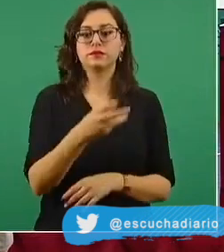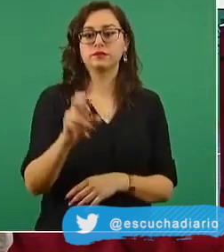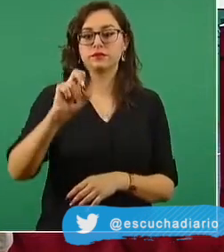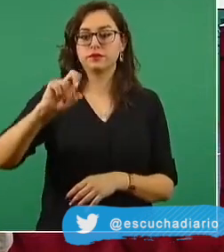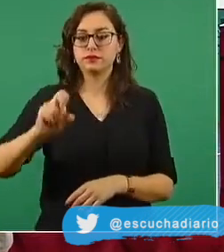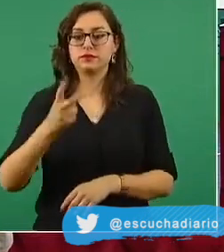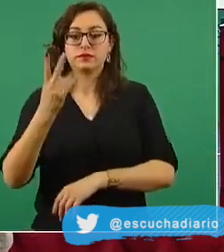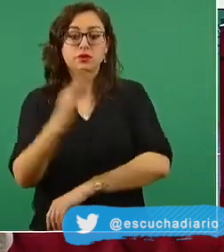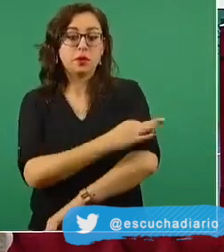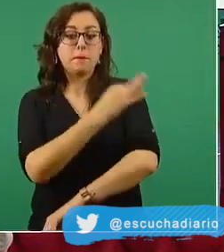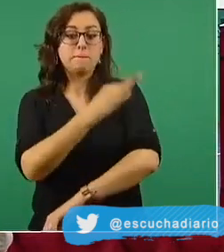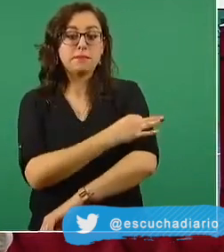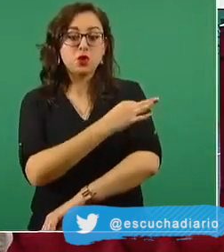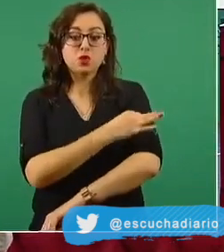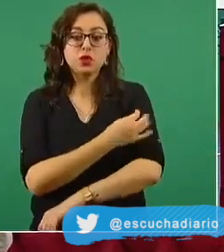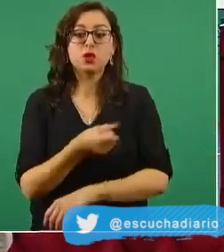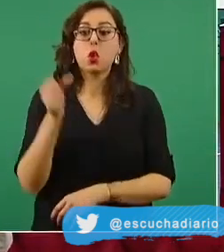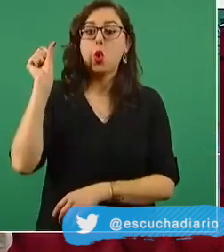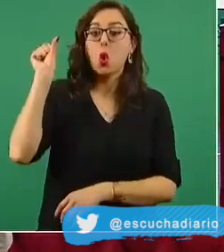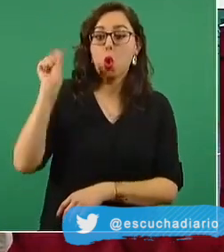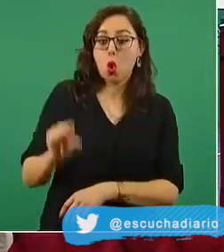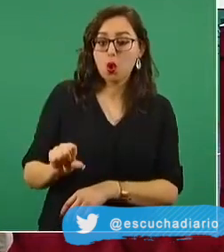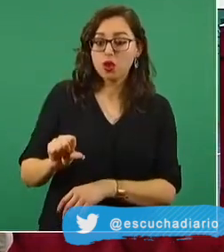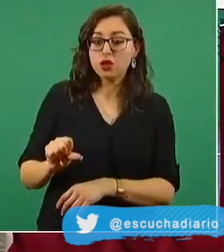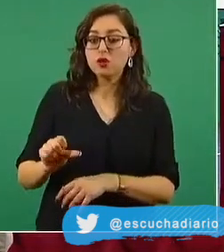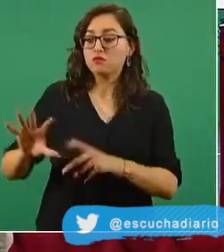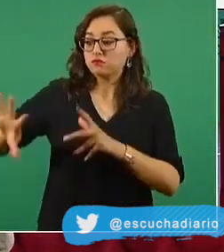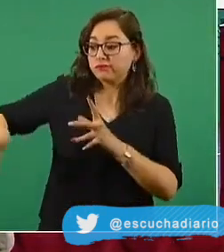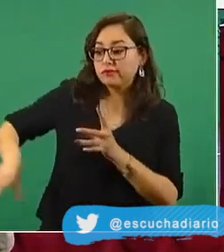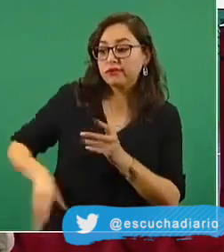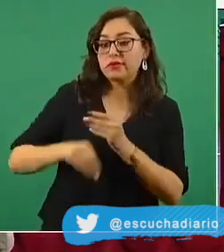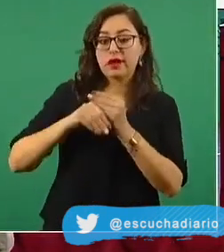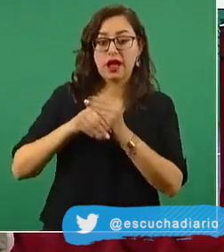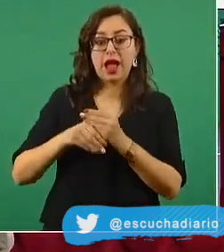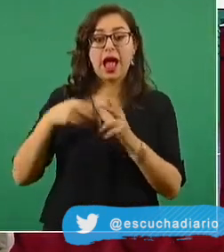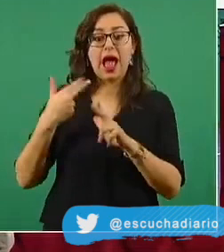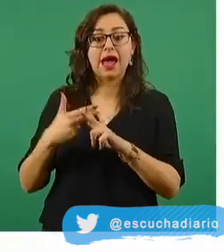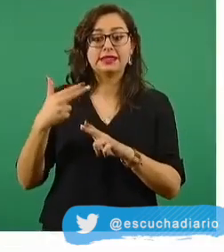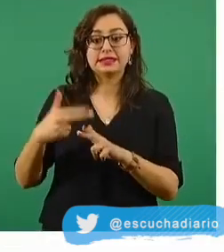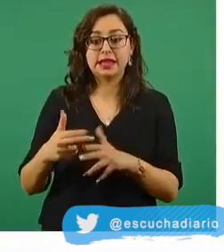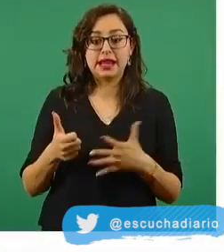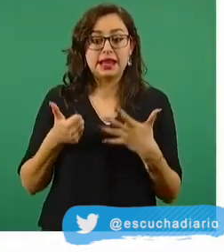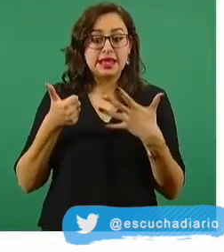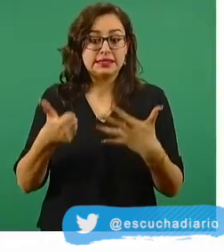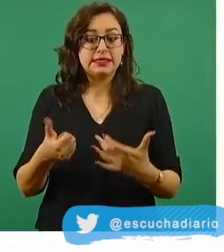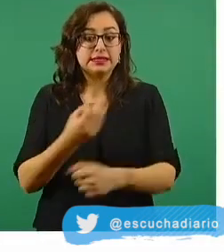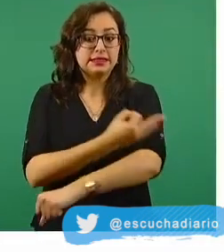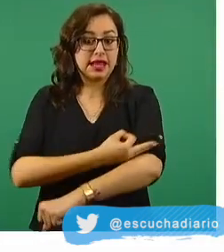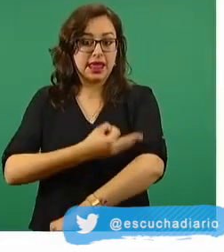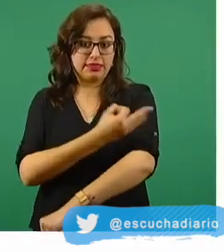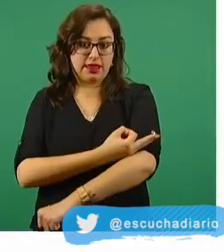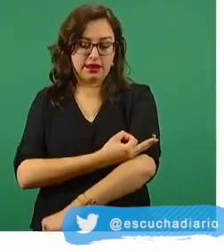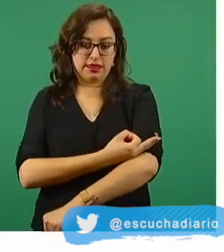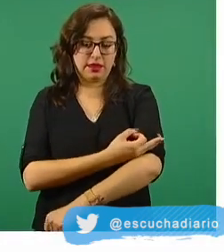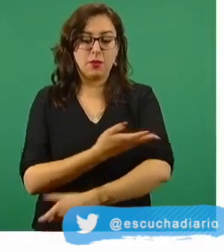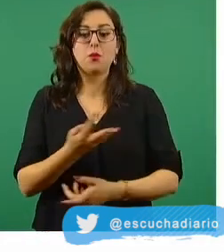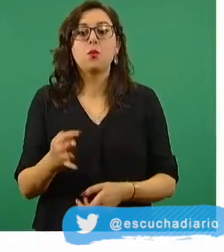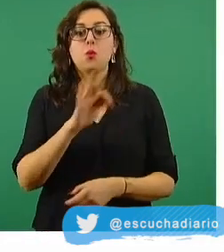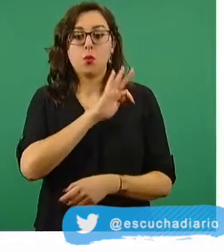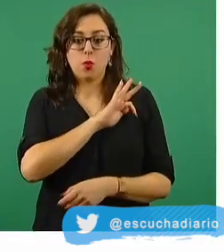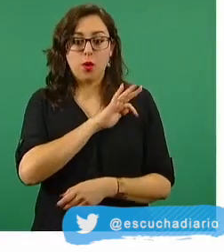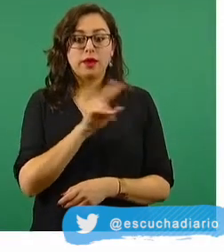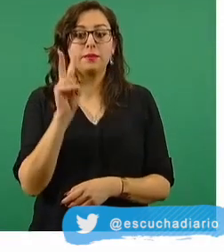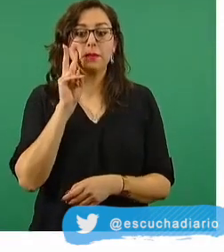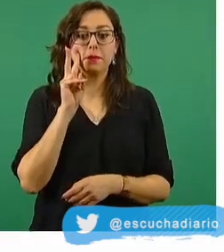217.432 son las dosis aplicadas, reportadas al corte de las 6 de la tarde. Interesante, pueden ustedes notar en función del